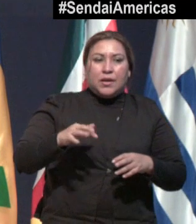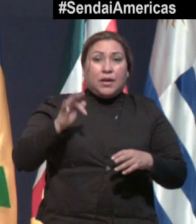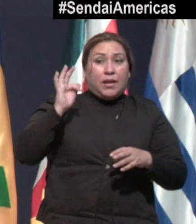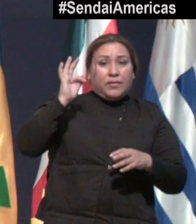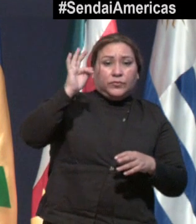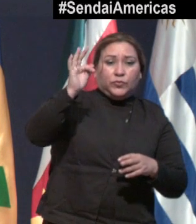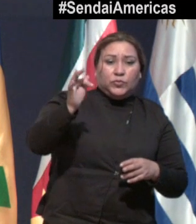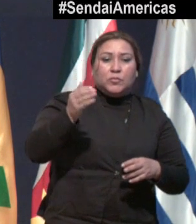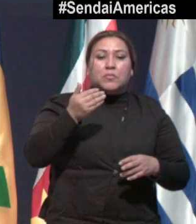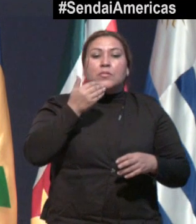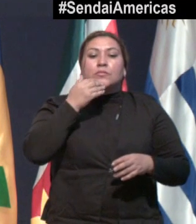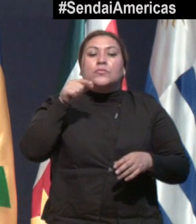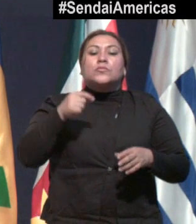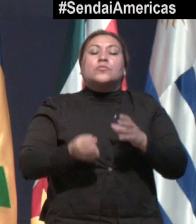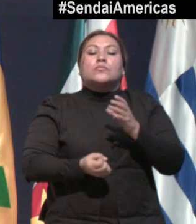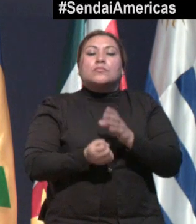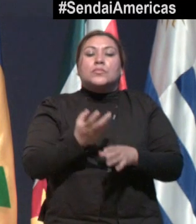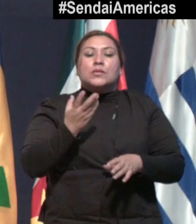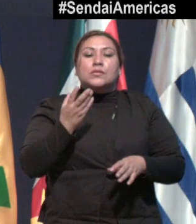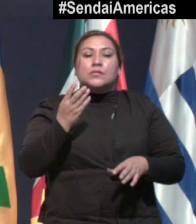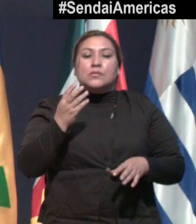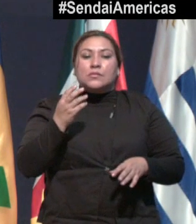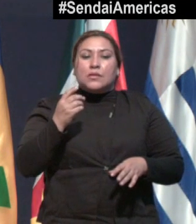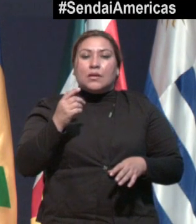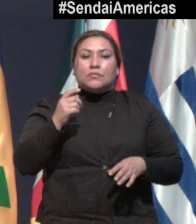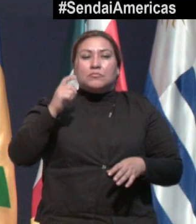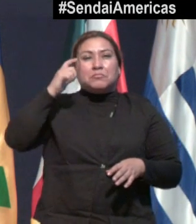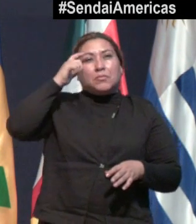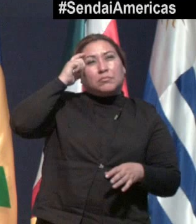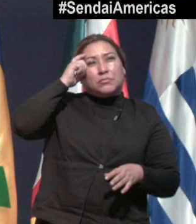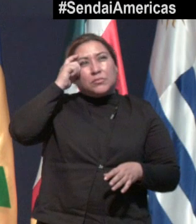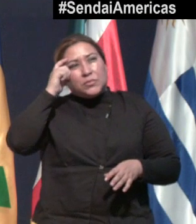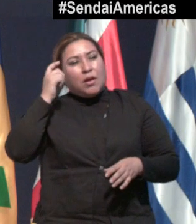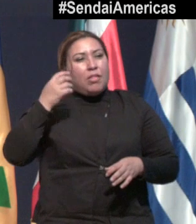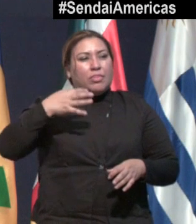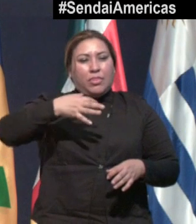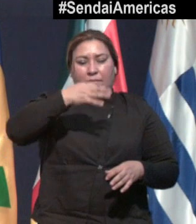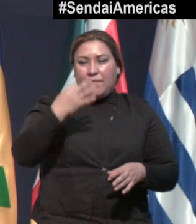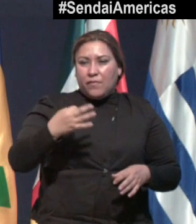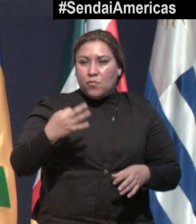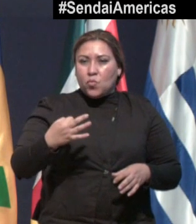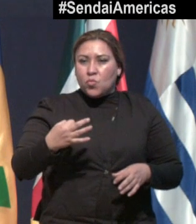eso comienza con una idea del valor de los bienes expuestos,